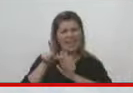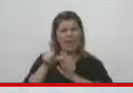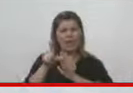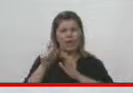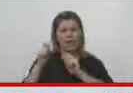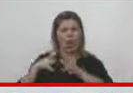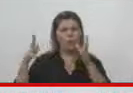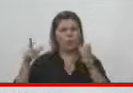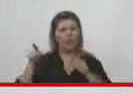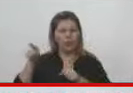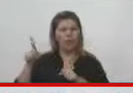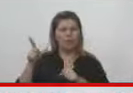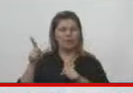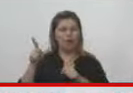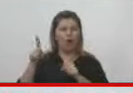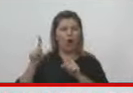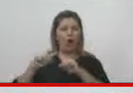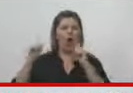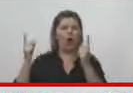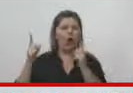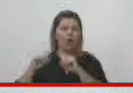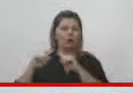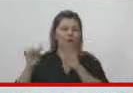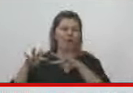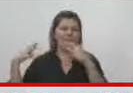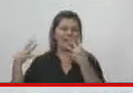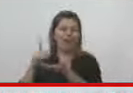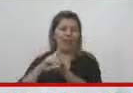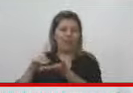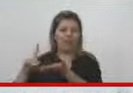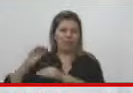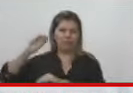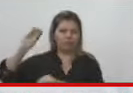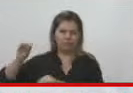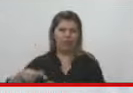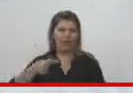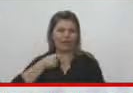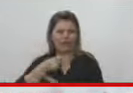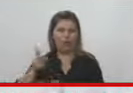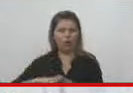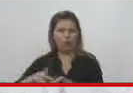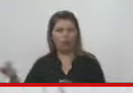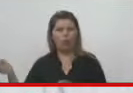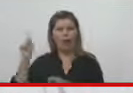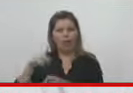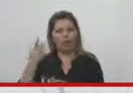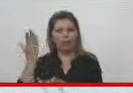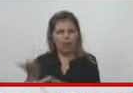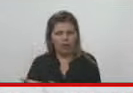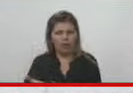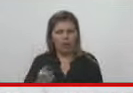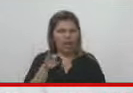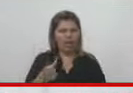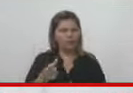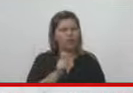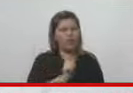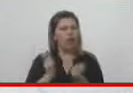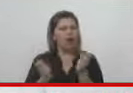ahora vuelven a impulsar, es un cambio constitucional de hecho. Y voy a decir por